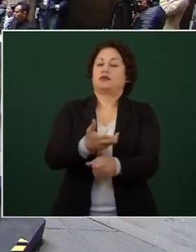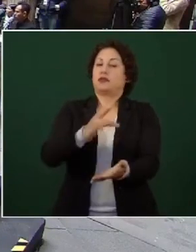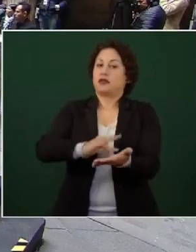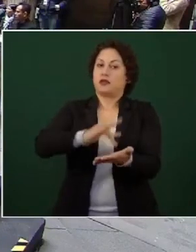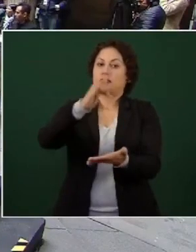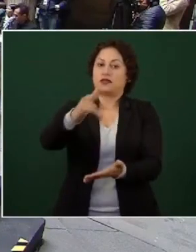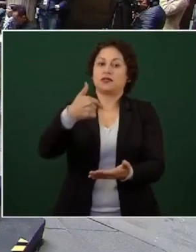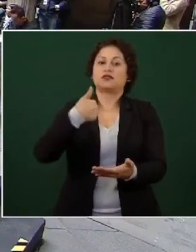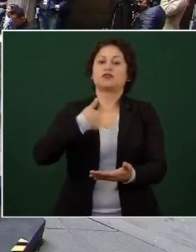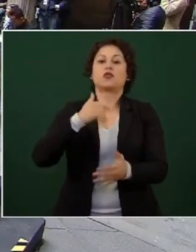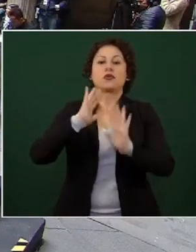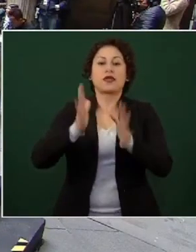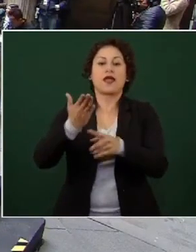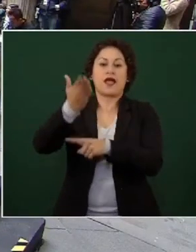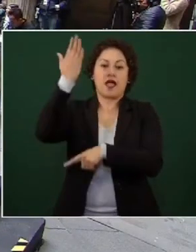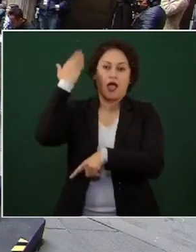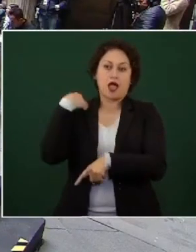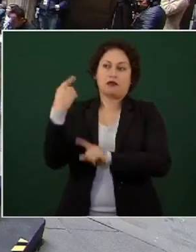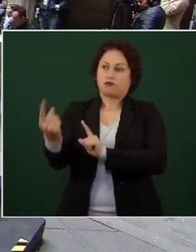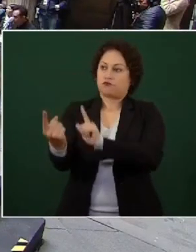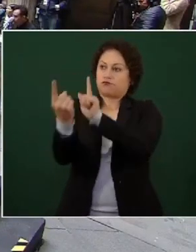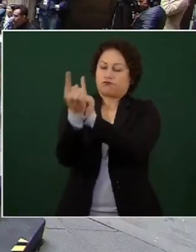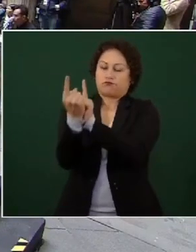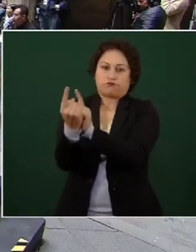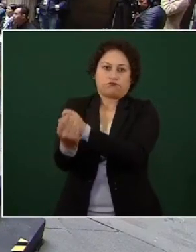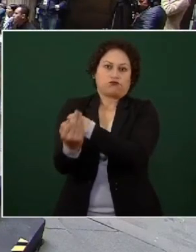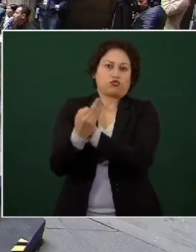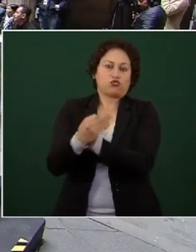la oportunidad, y desde luego a usted, presidente.